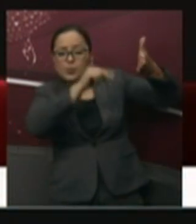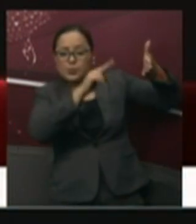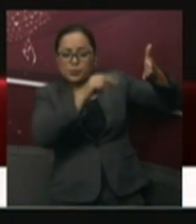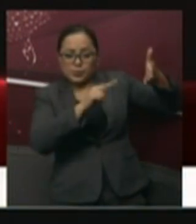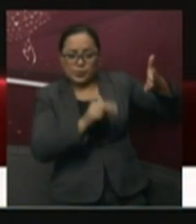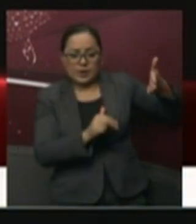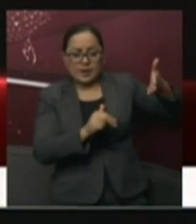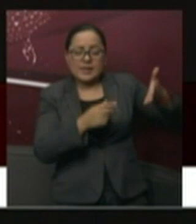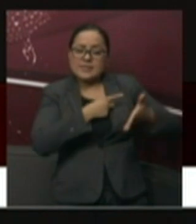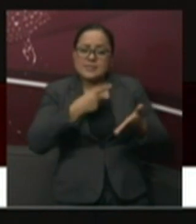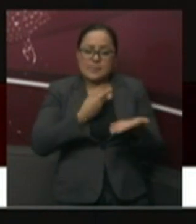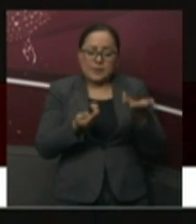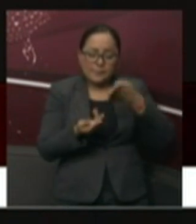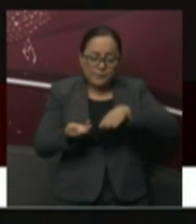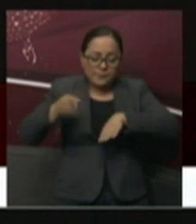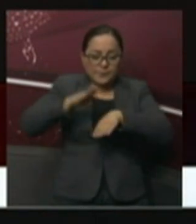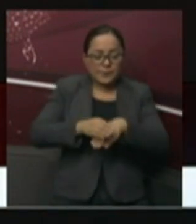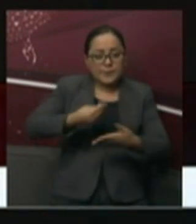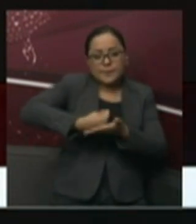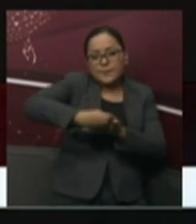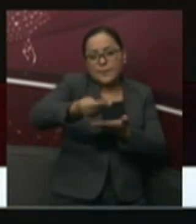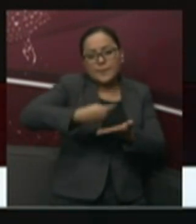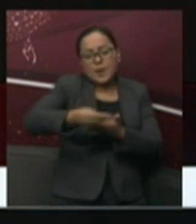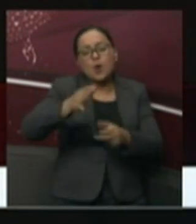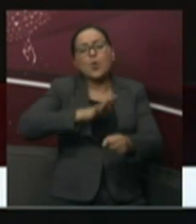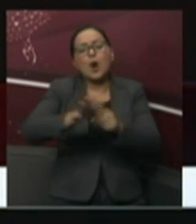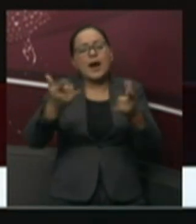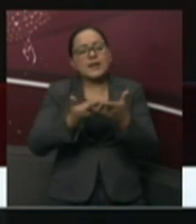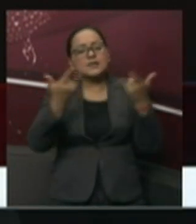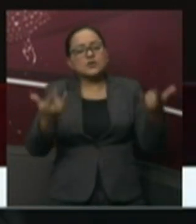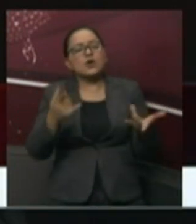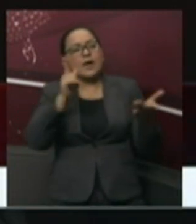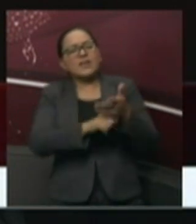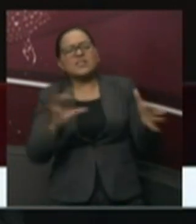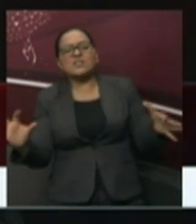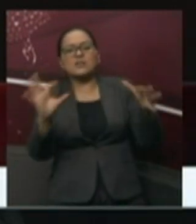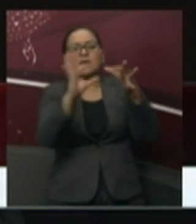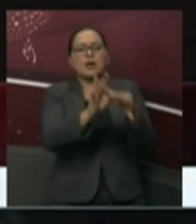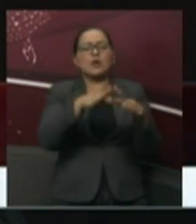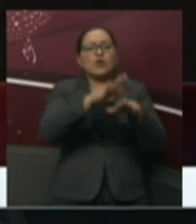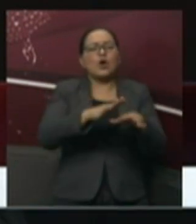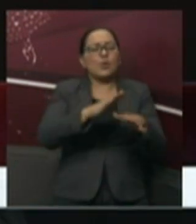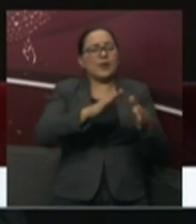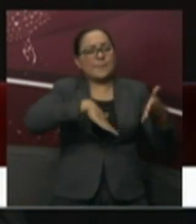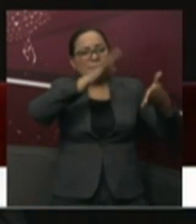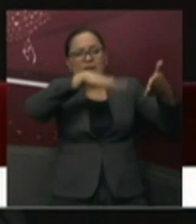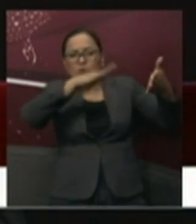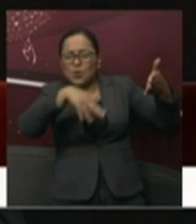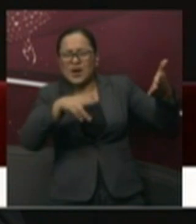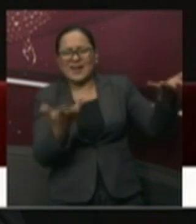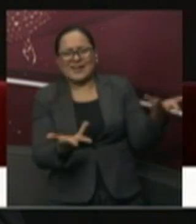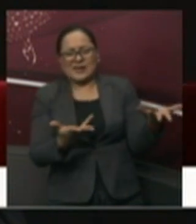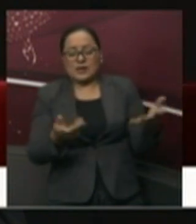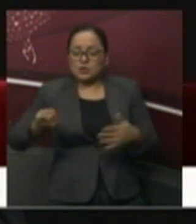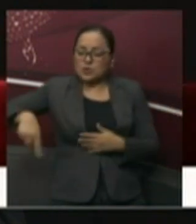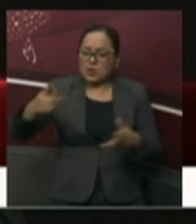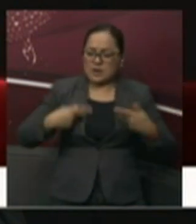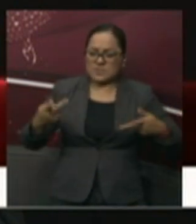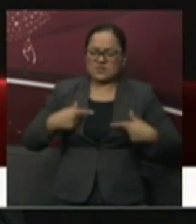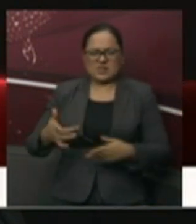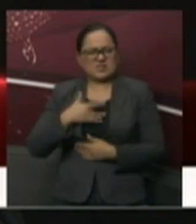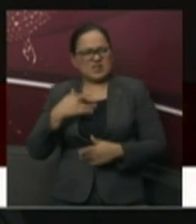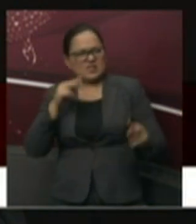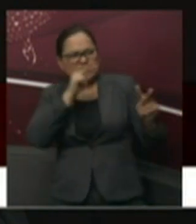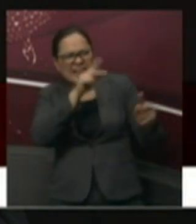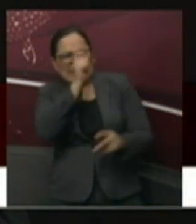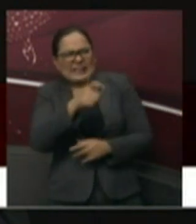de tríptico con el esquema narrativo del mural, para que la gente no se quedara fuera de la